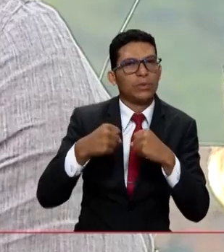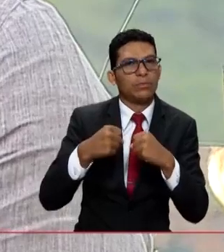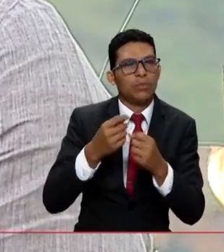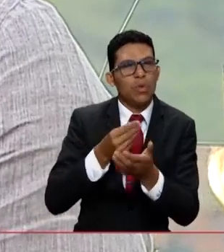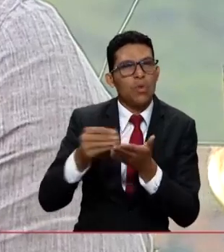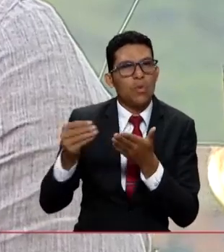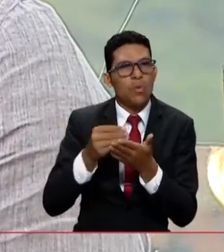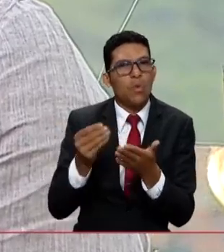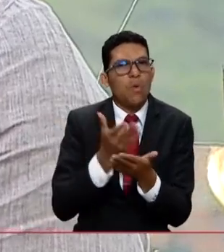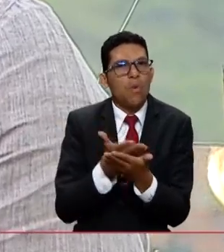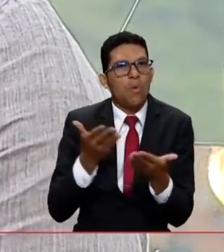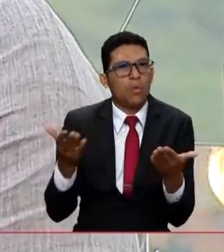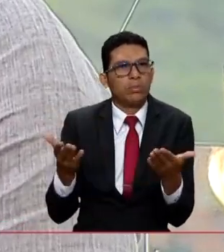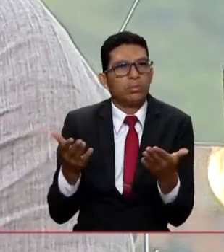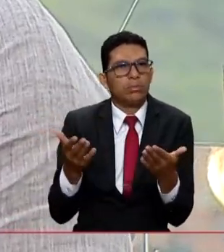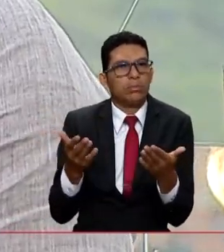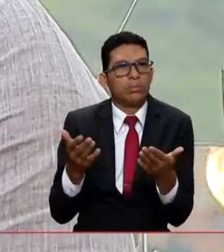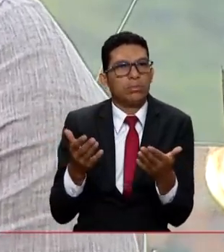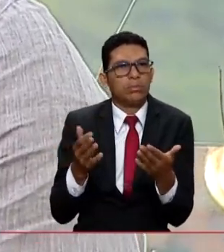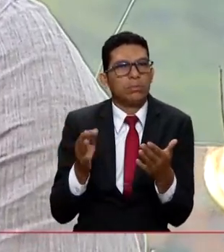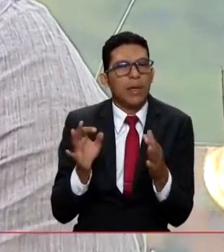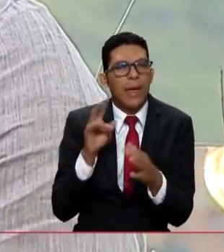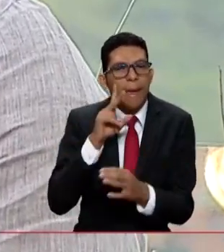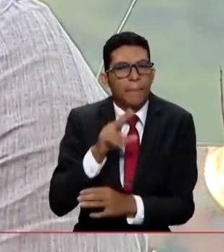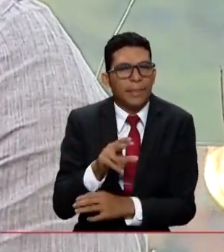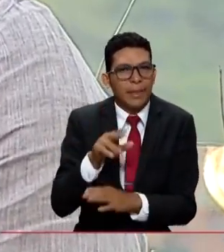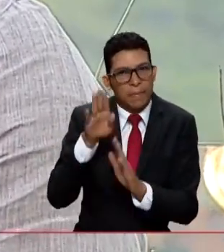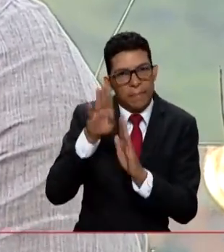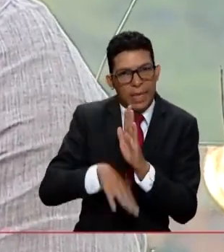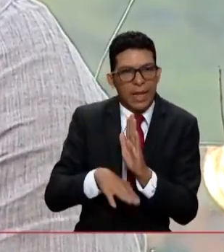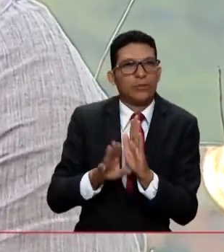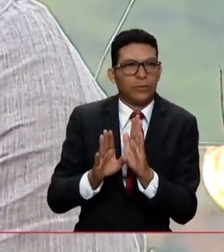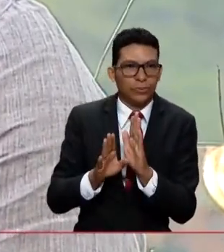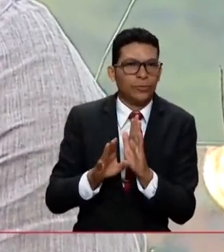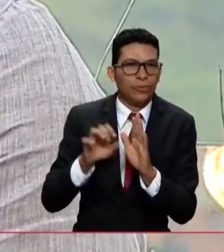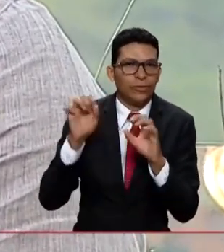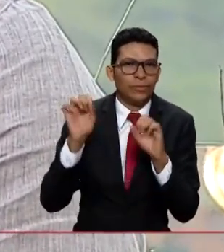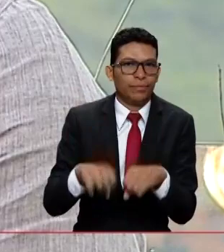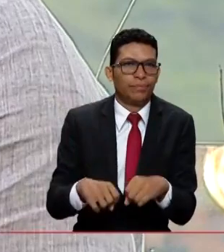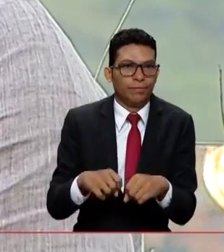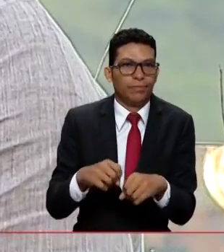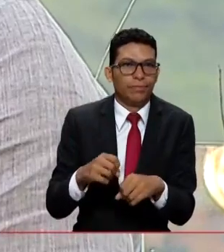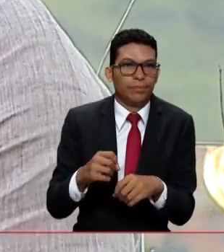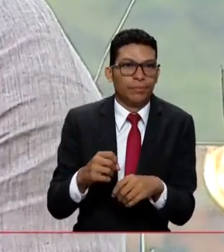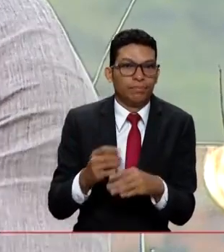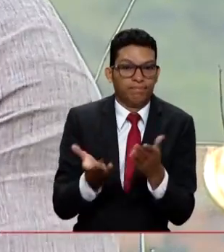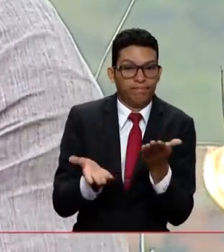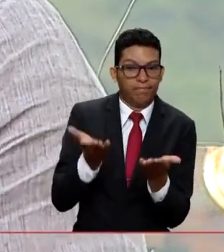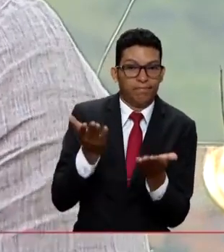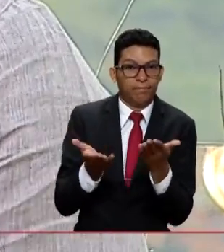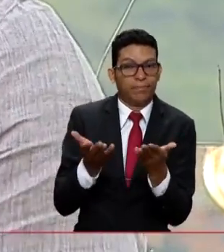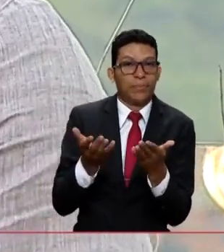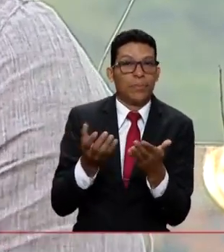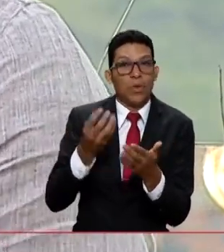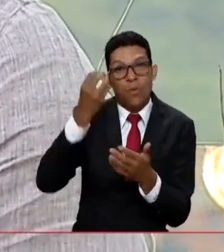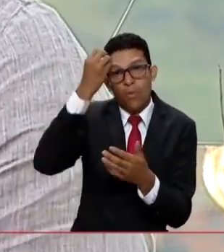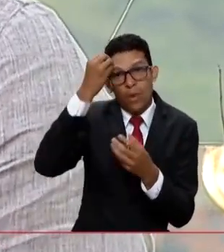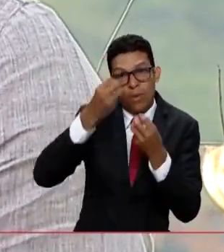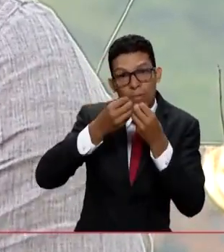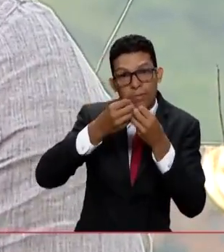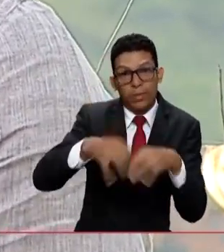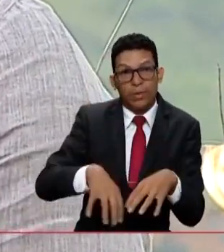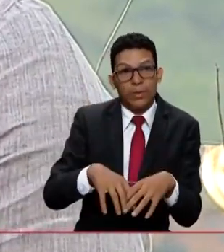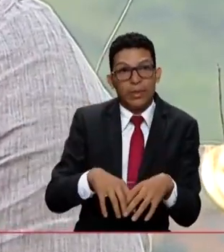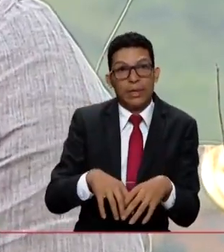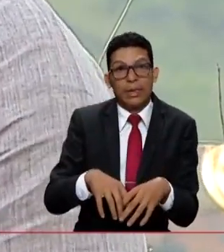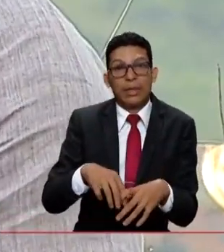compremos productos derivados o semejantes que sean más baratos para poder sopesar, en este caso, por ejemplo, los huevos. Uno antes estaba acostumbrado a